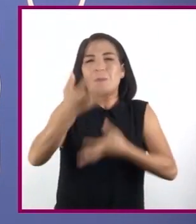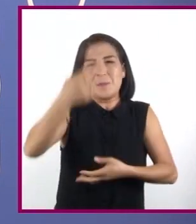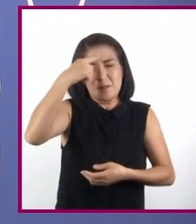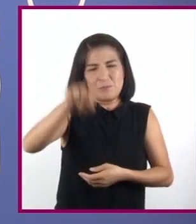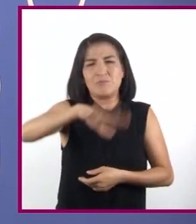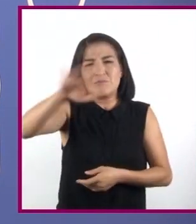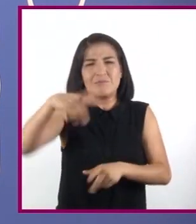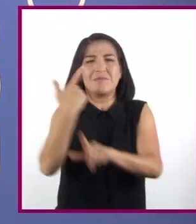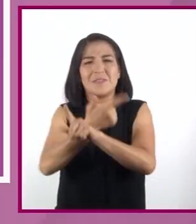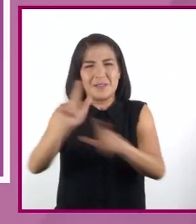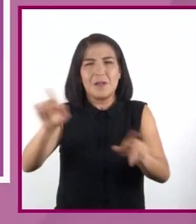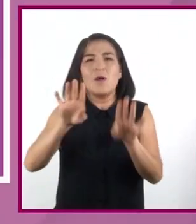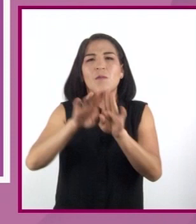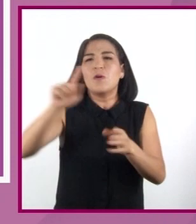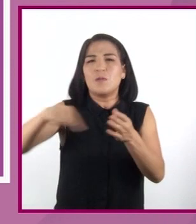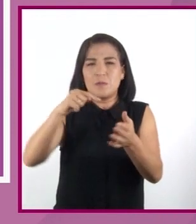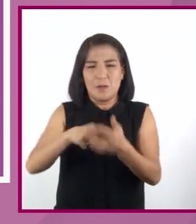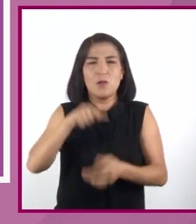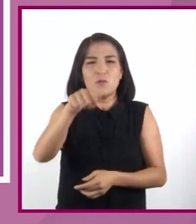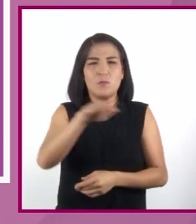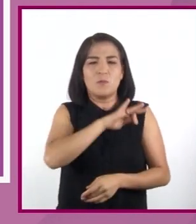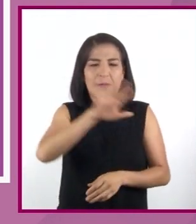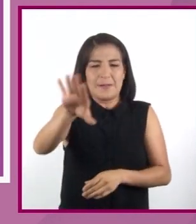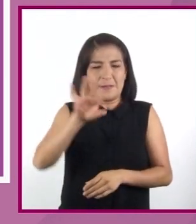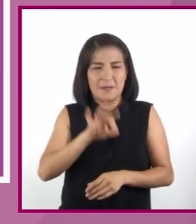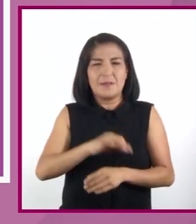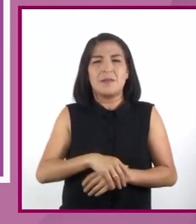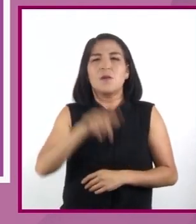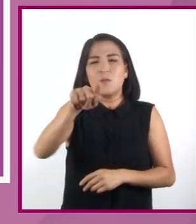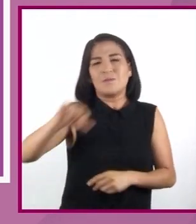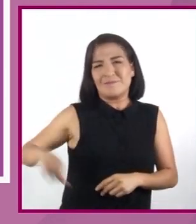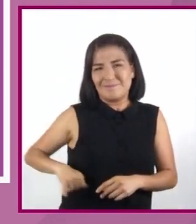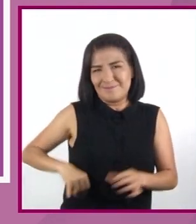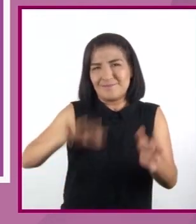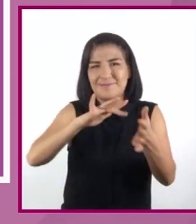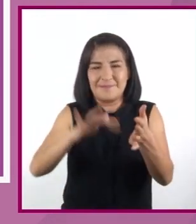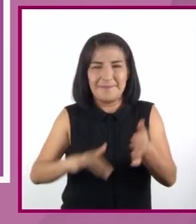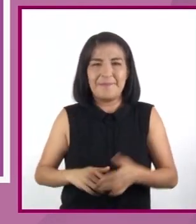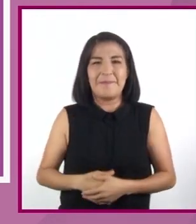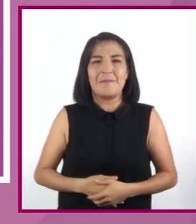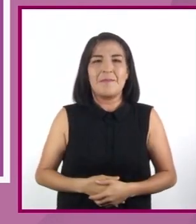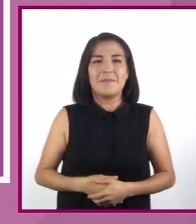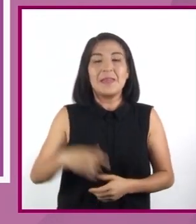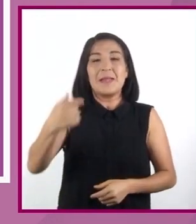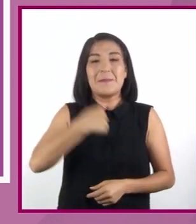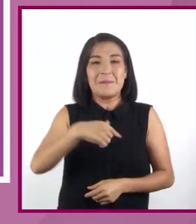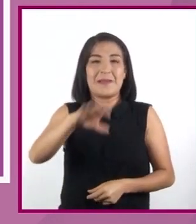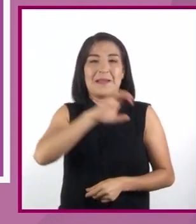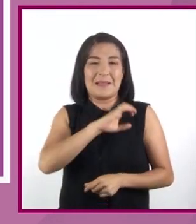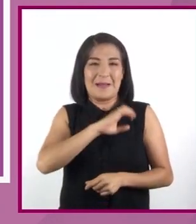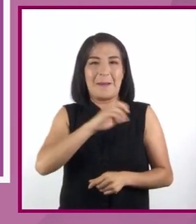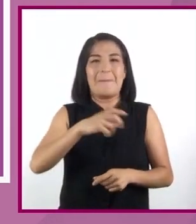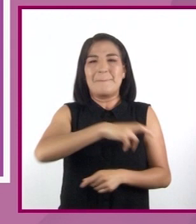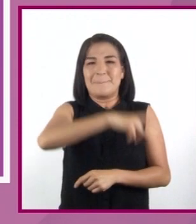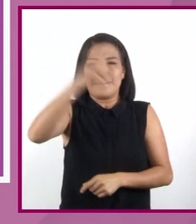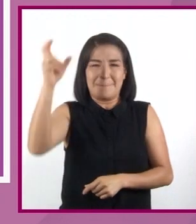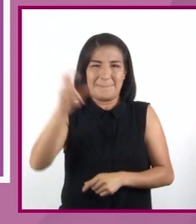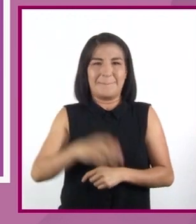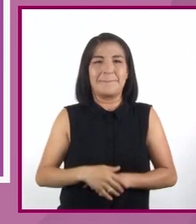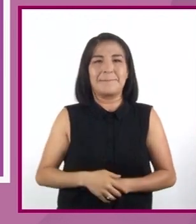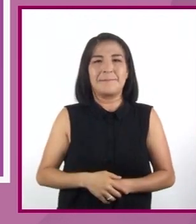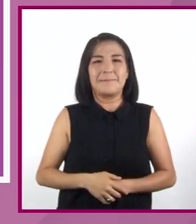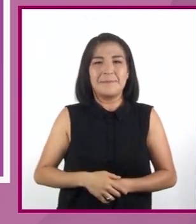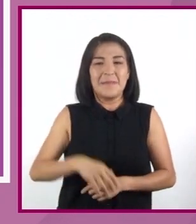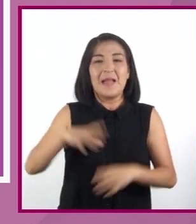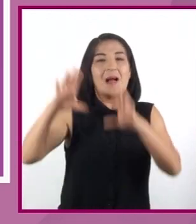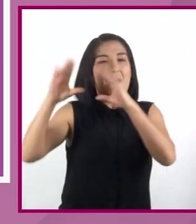fuentes de información, para que puedan elegir alguno que les interese leer. Mi querido planeta, de Patricia Marchisio.